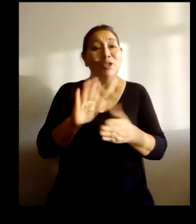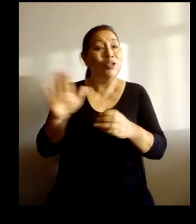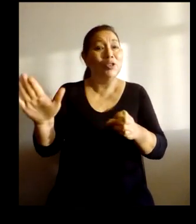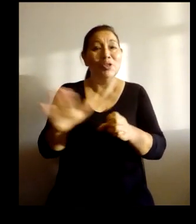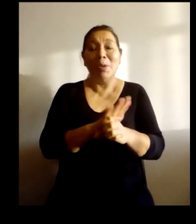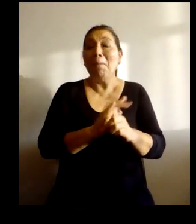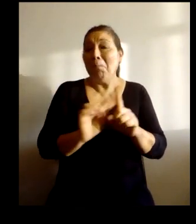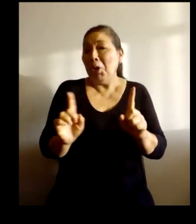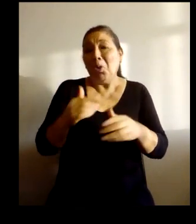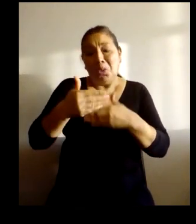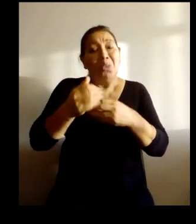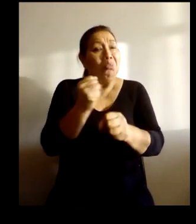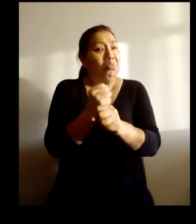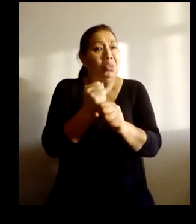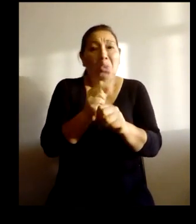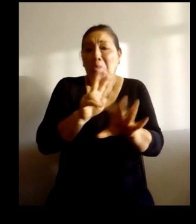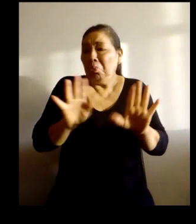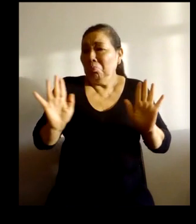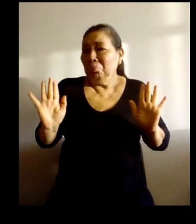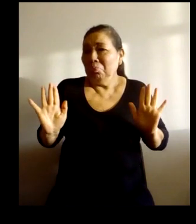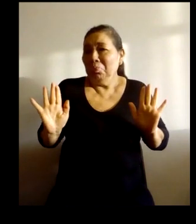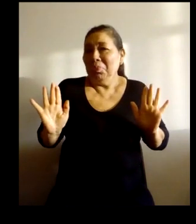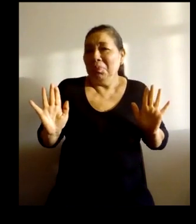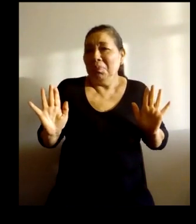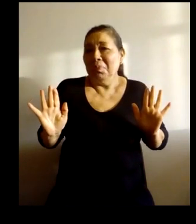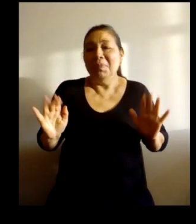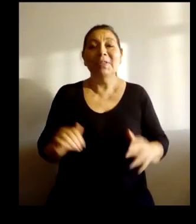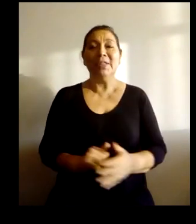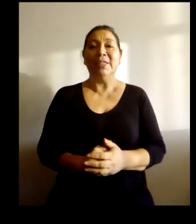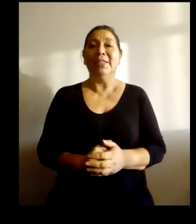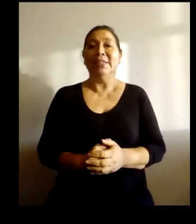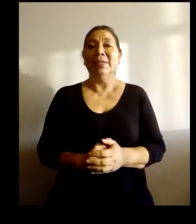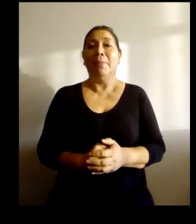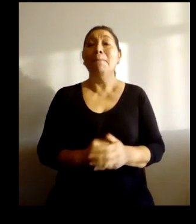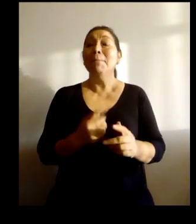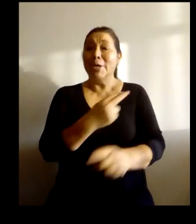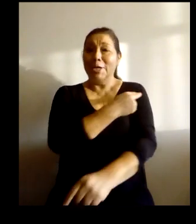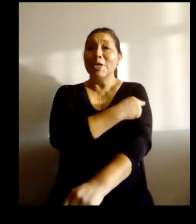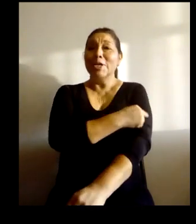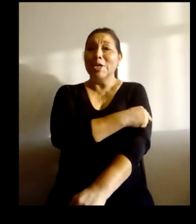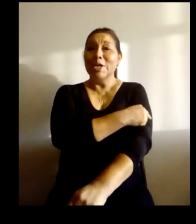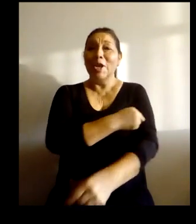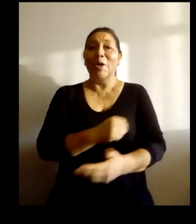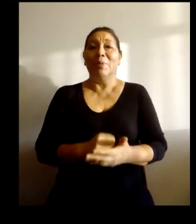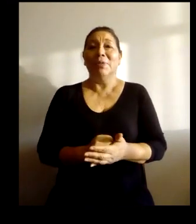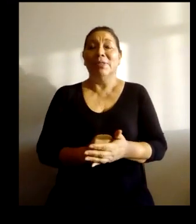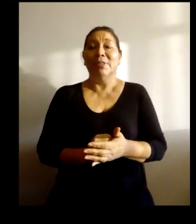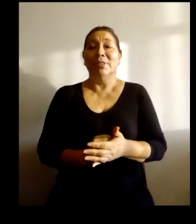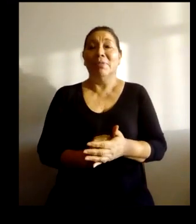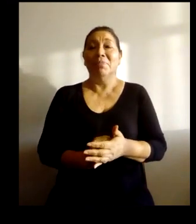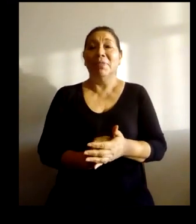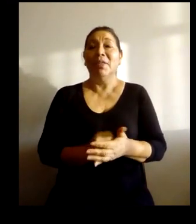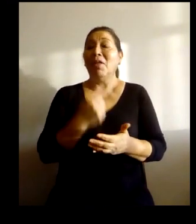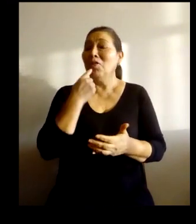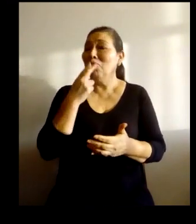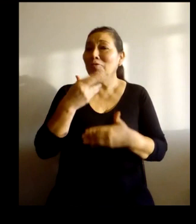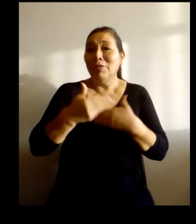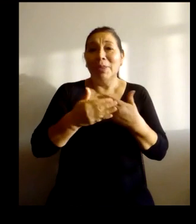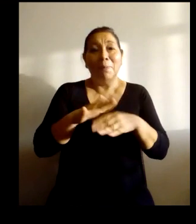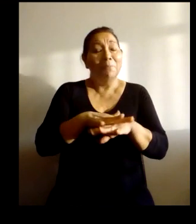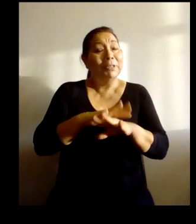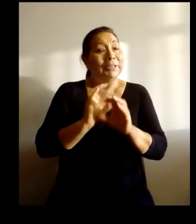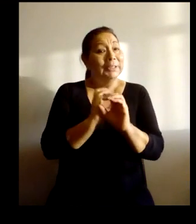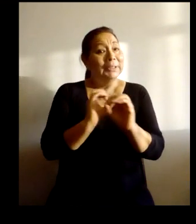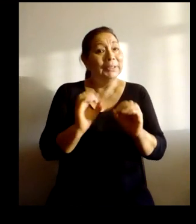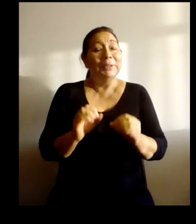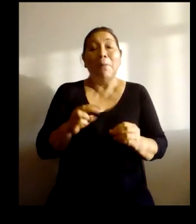es una incapacidad total permanente, pero continúa trabajando, lo cual obviamente es absolutamente contradictorio. El hospital Honorio Delgado no ha